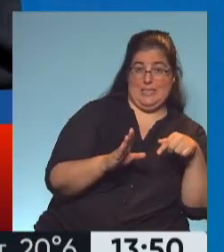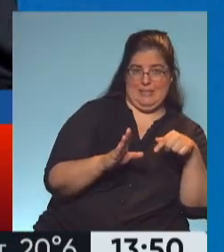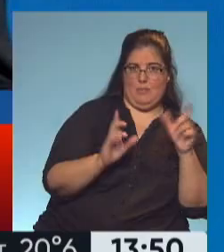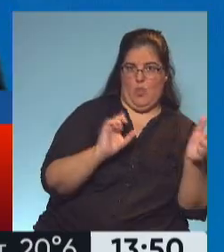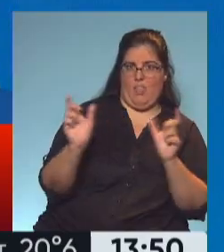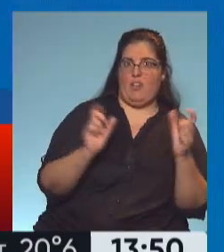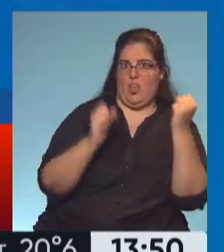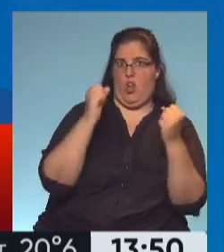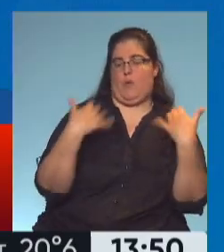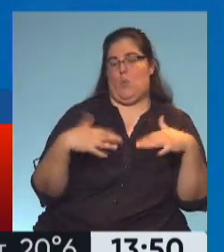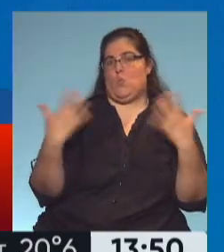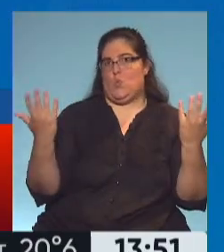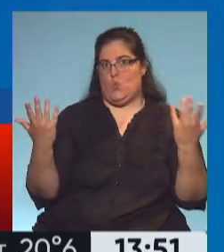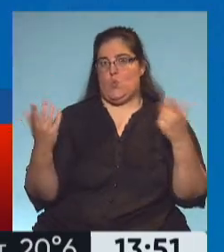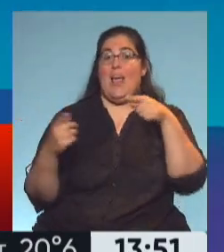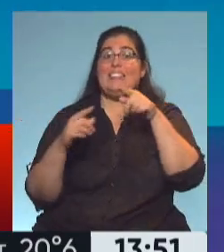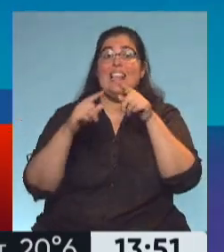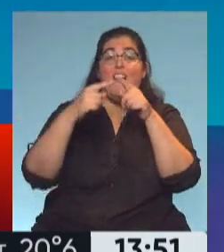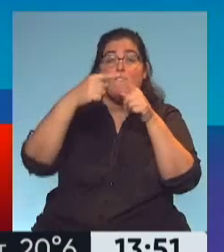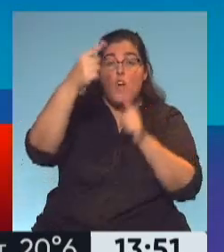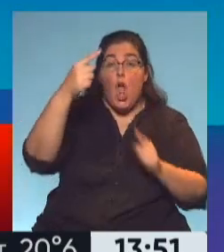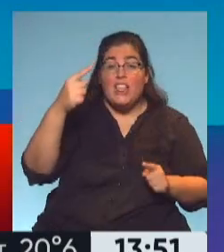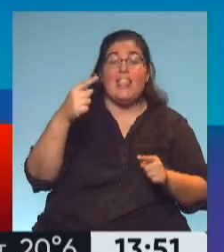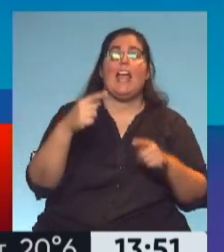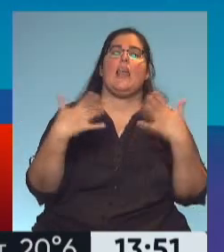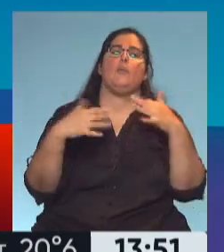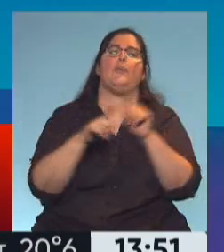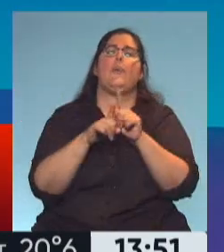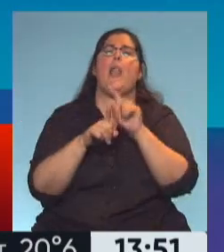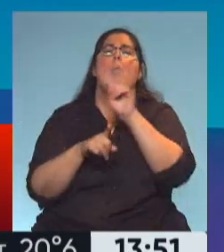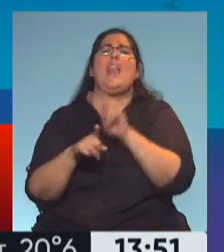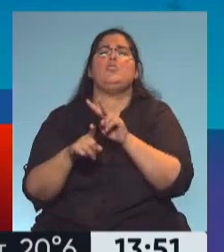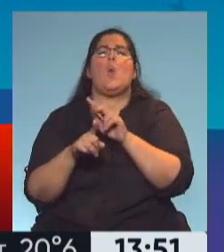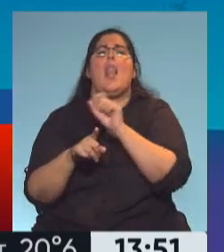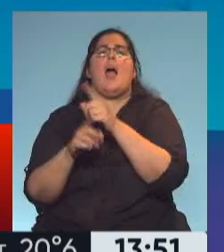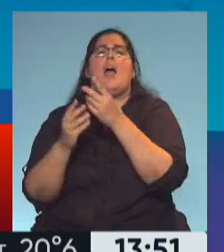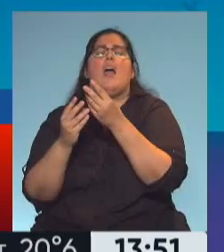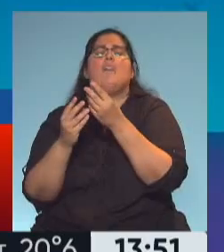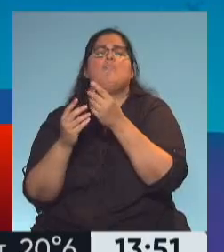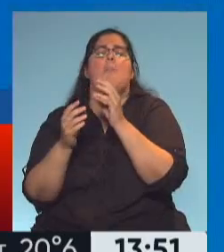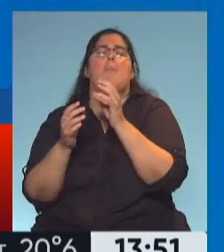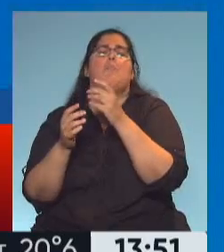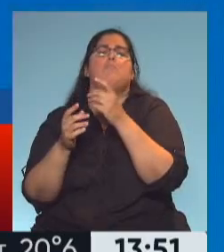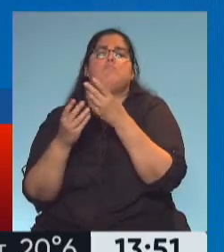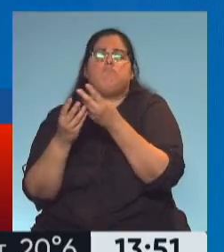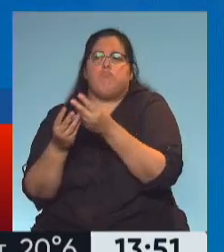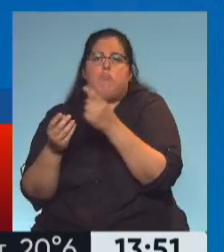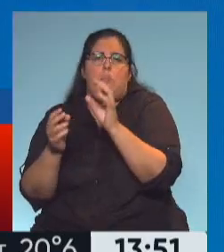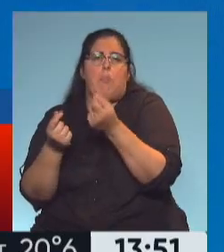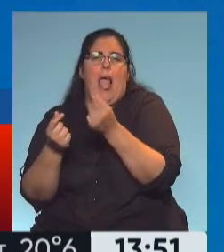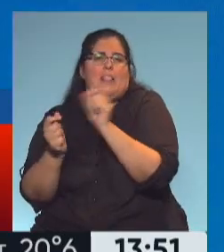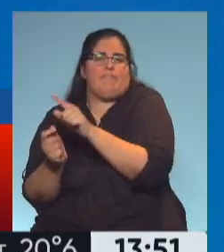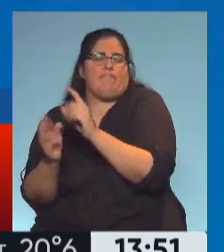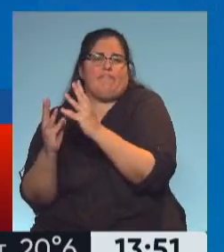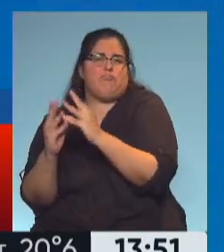asimetría económica fenomenal. De hecho, es una frontera que del lado venezolano ha ido perdiendo la moneda. Se usa el peso colombiano del lado venezolano, no se